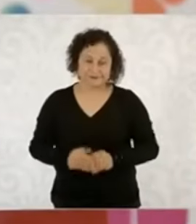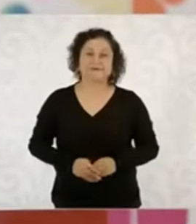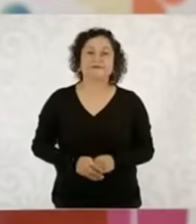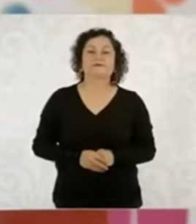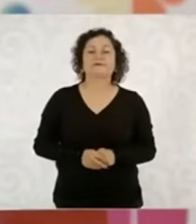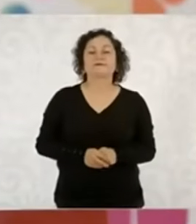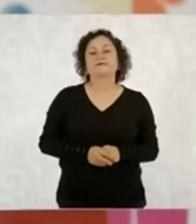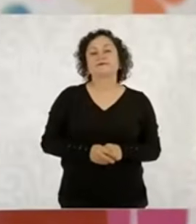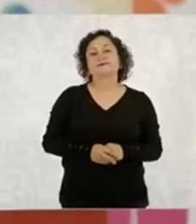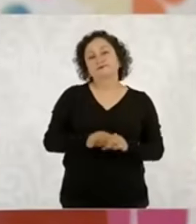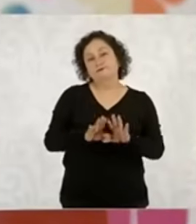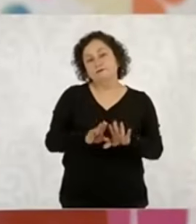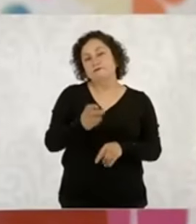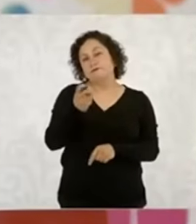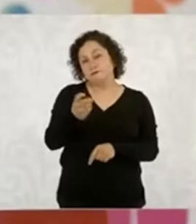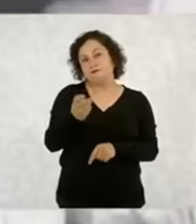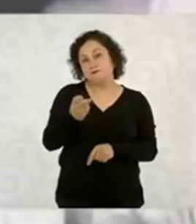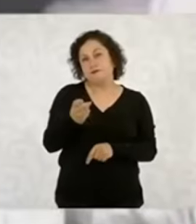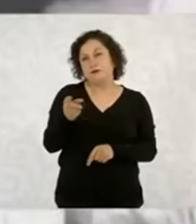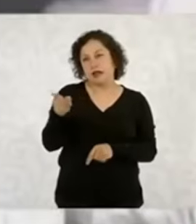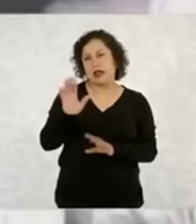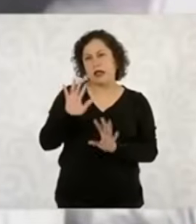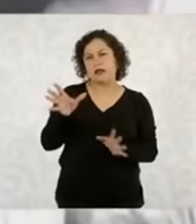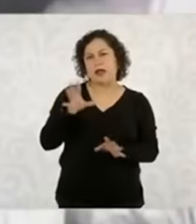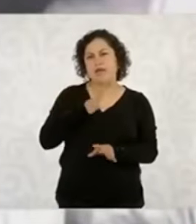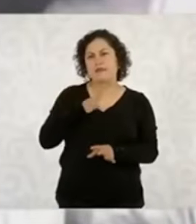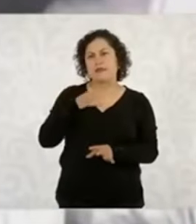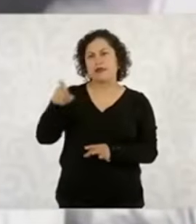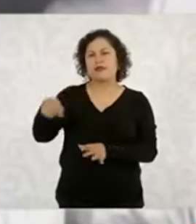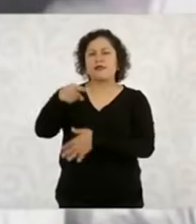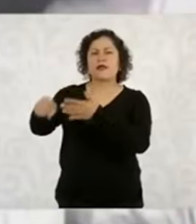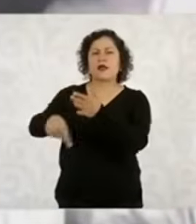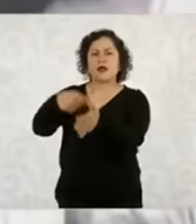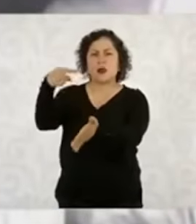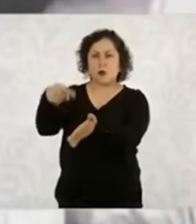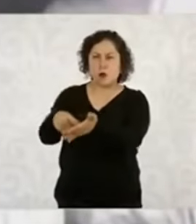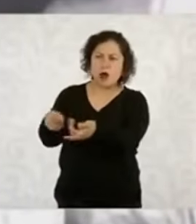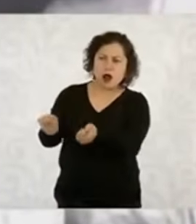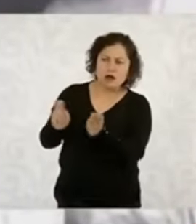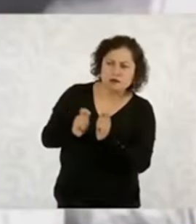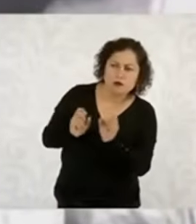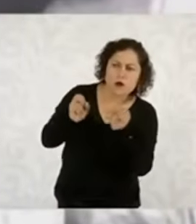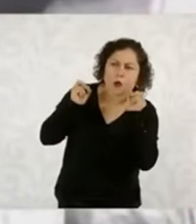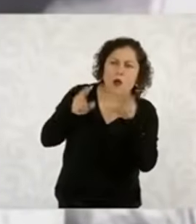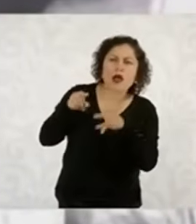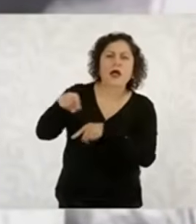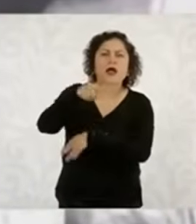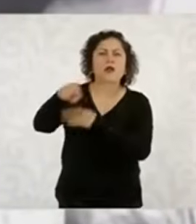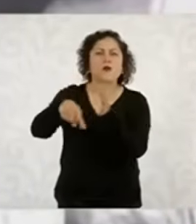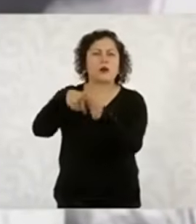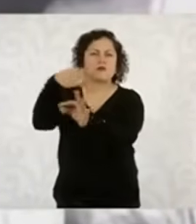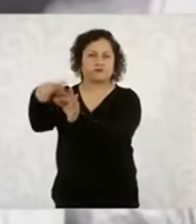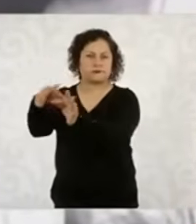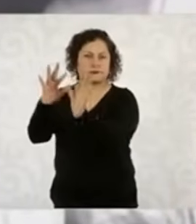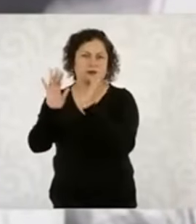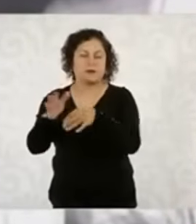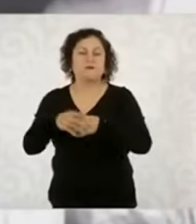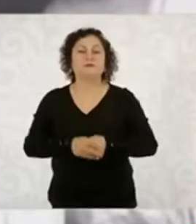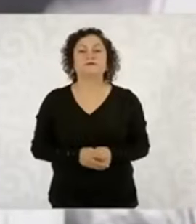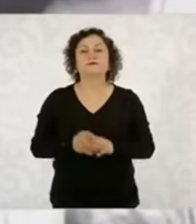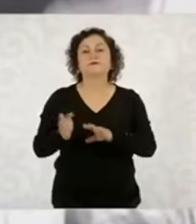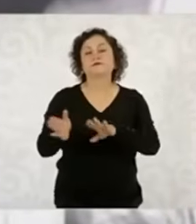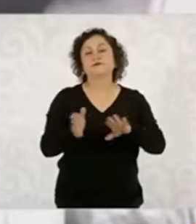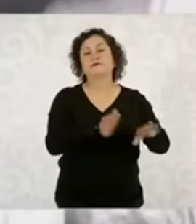ahí nos han estado entregando suelo ya urbanizado, lotificado para el desarrollo de nuestras viviendas. Y tenemos